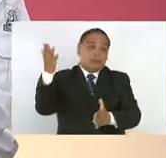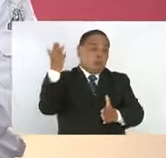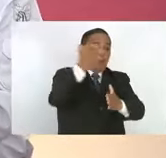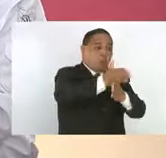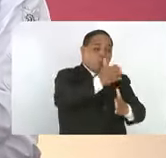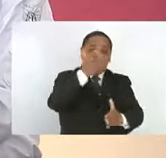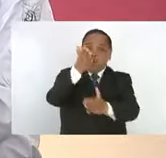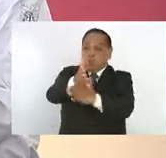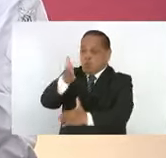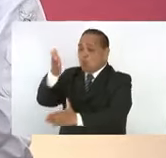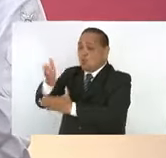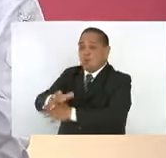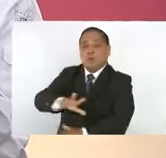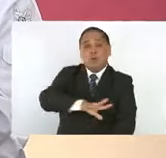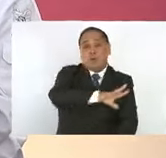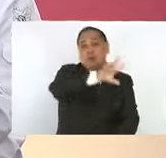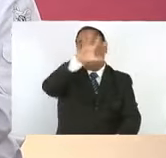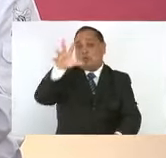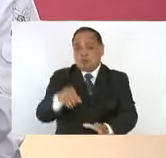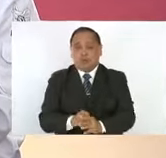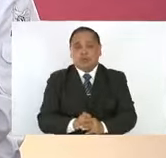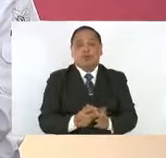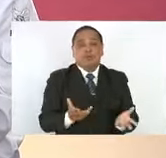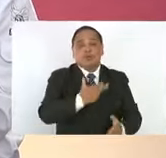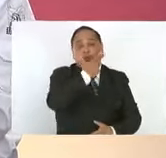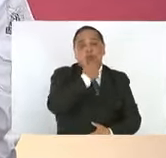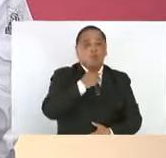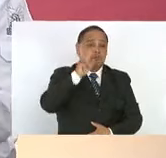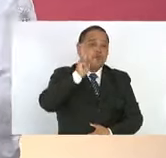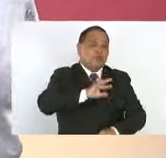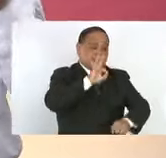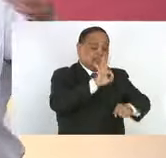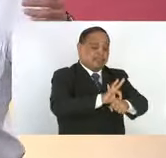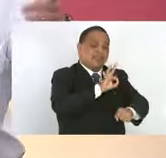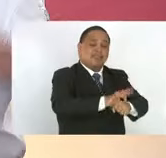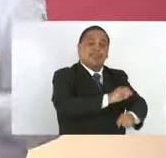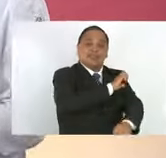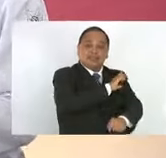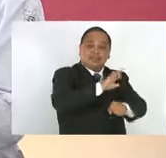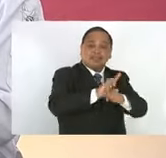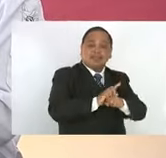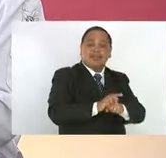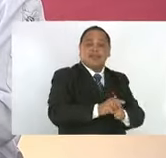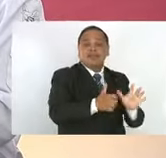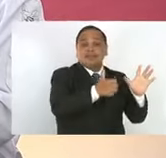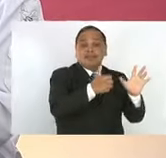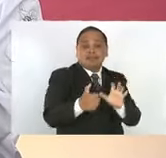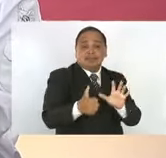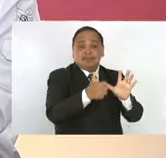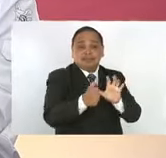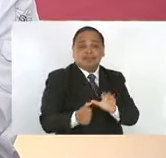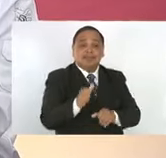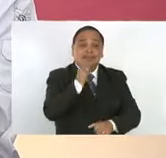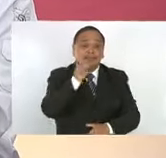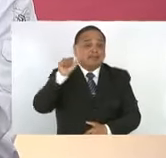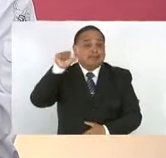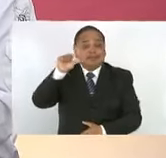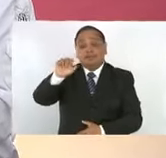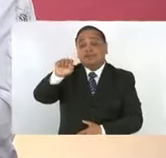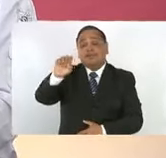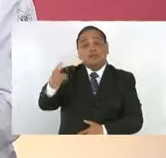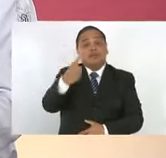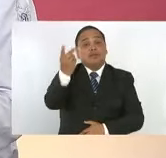hoy, un total de 610 médicas y médicos especialistas. Apenas ayer llegaron 61 más para brindar sus